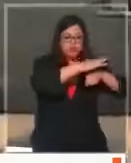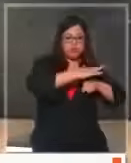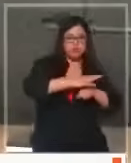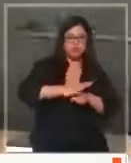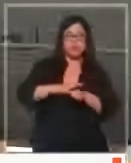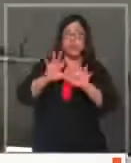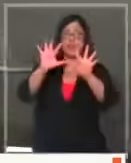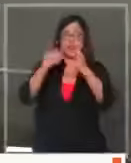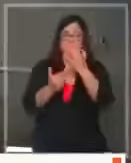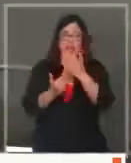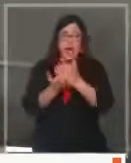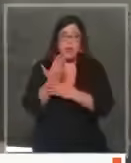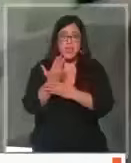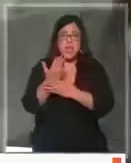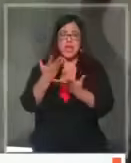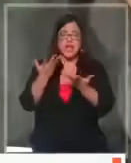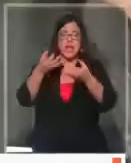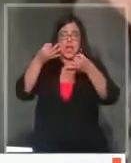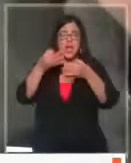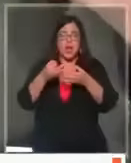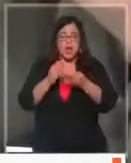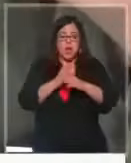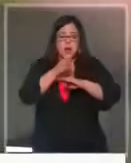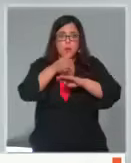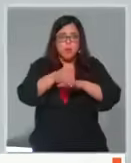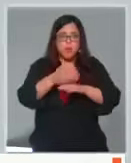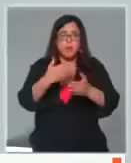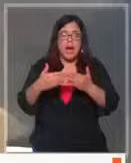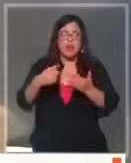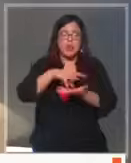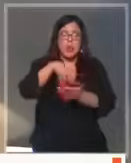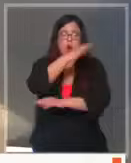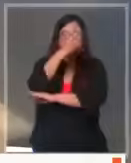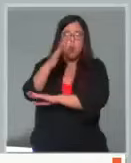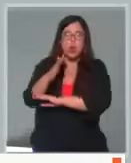la mañana partimos rumbo hacia la base aérea de la FACH en el bosque.